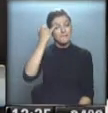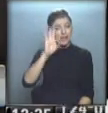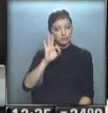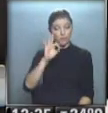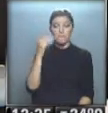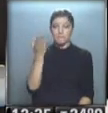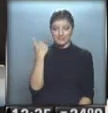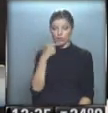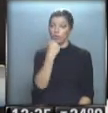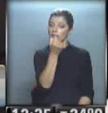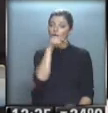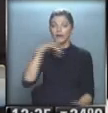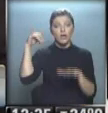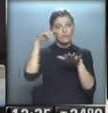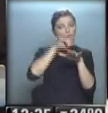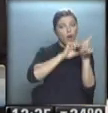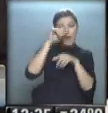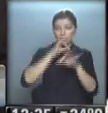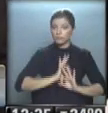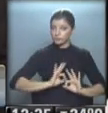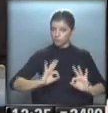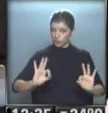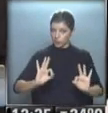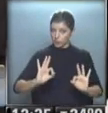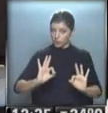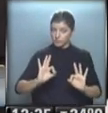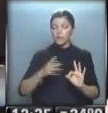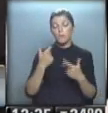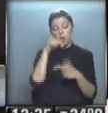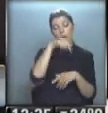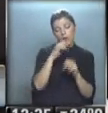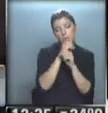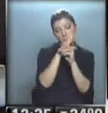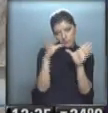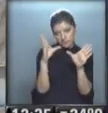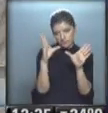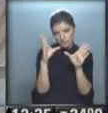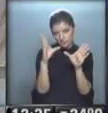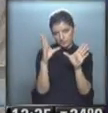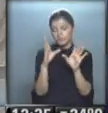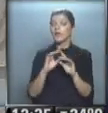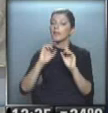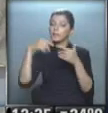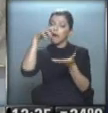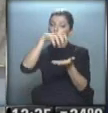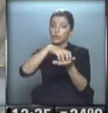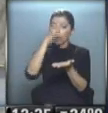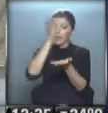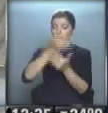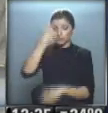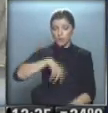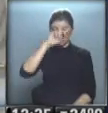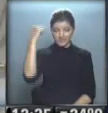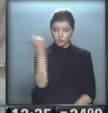con drones habían salvado vidas, pero prometió más transparencia en las misiones. Además de Amnistía Internacional,